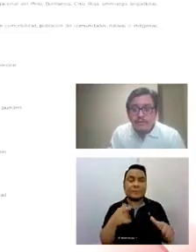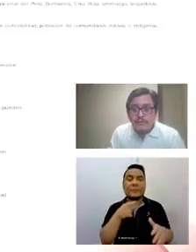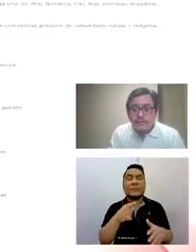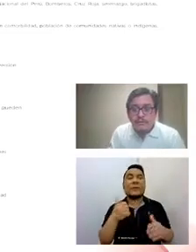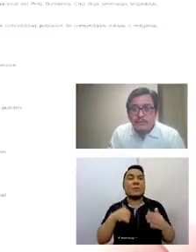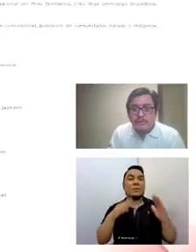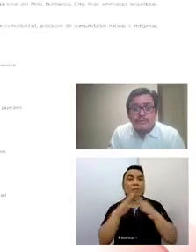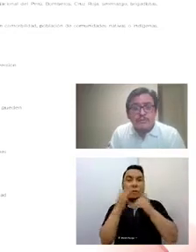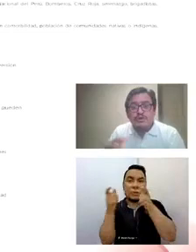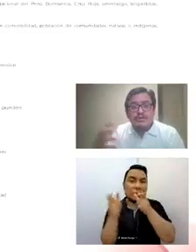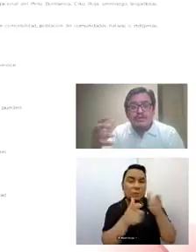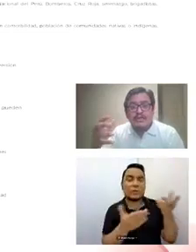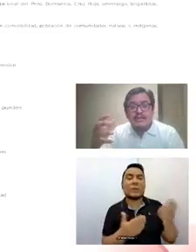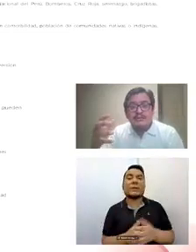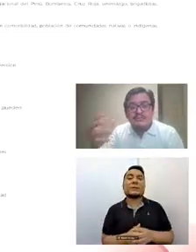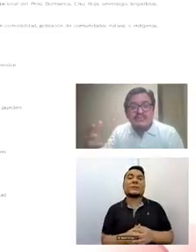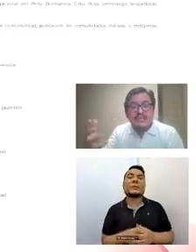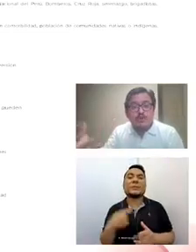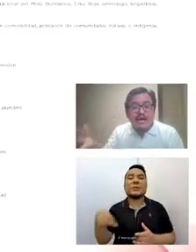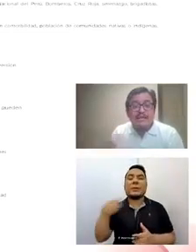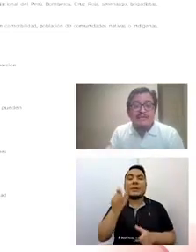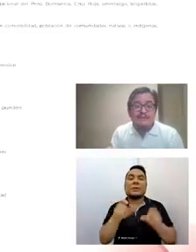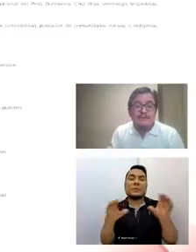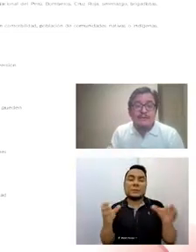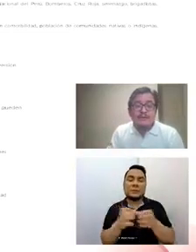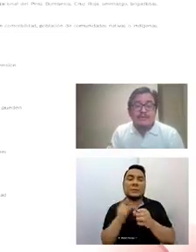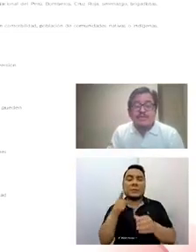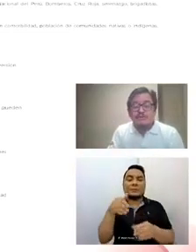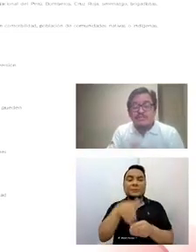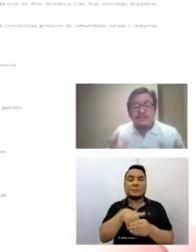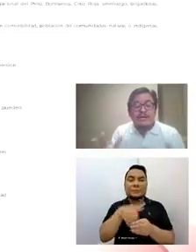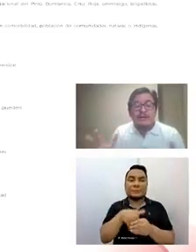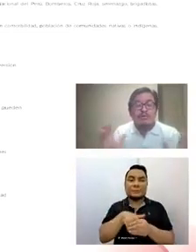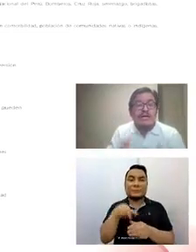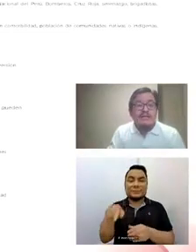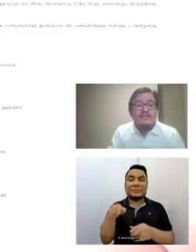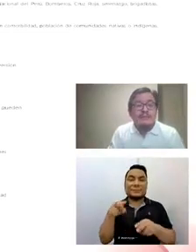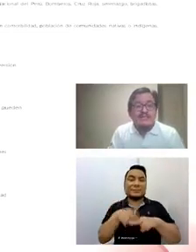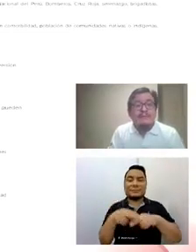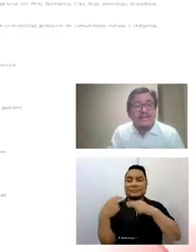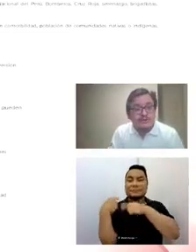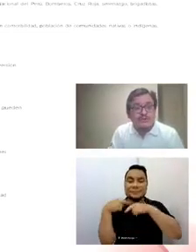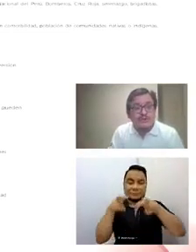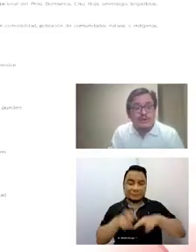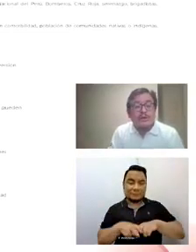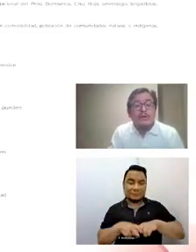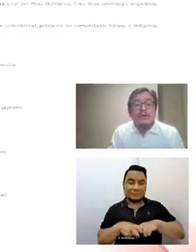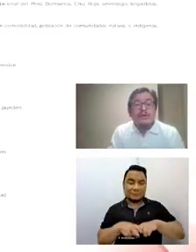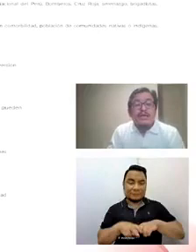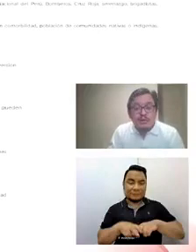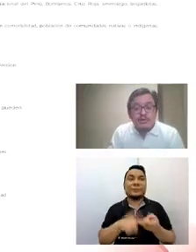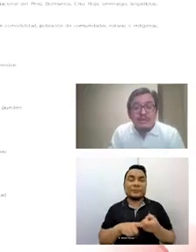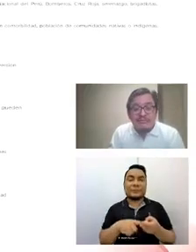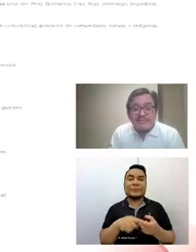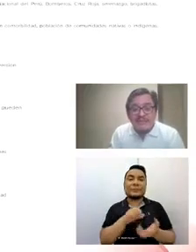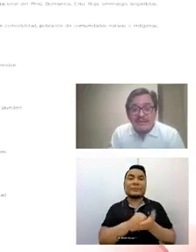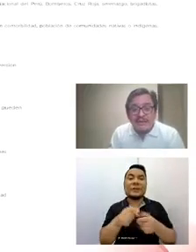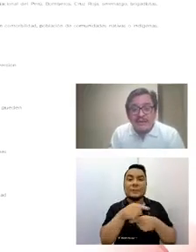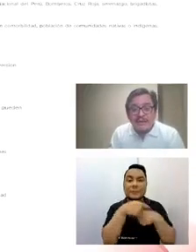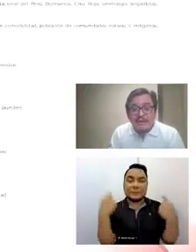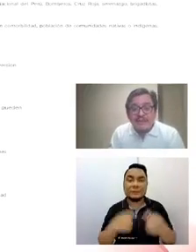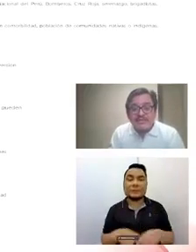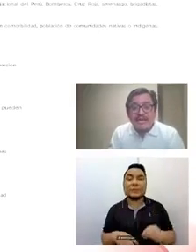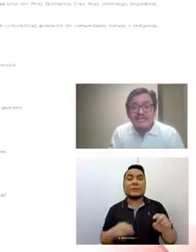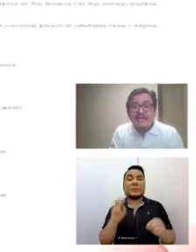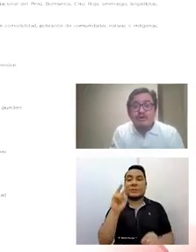Serenazgo, los miembros de las mesas electorales, y eso se espera vacunar hasta el mes de marzo. La segunda